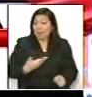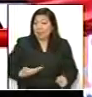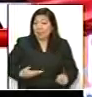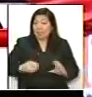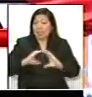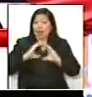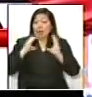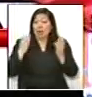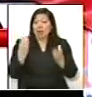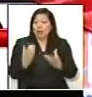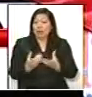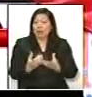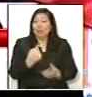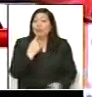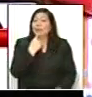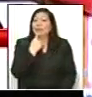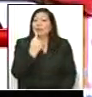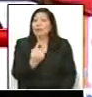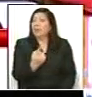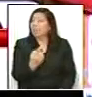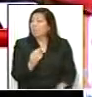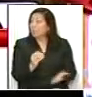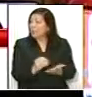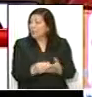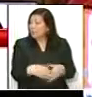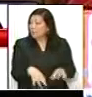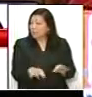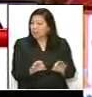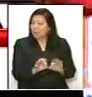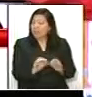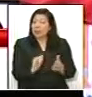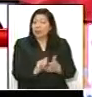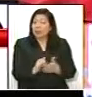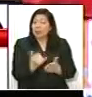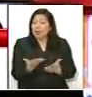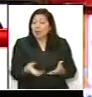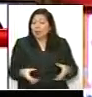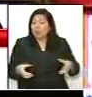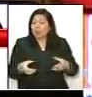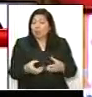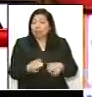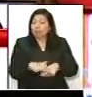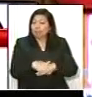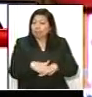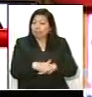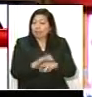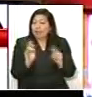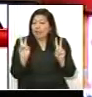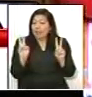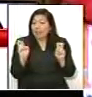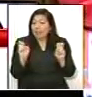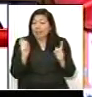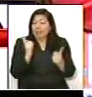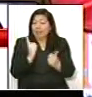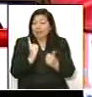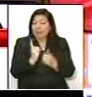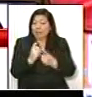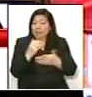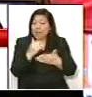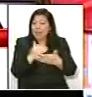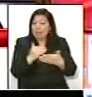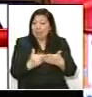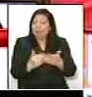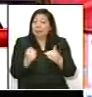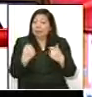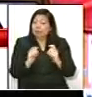Congreso indicándole la prioridad que hay en esta comisión de tratar los temas y de lo frondoso de la agenda. Se